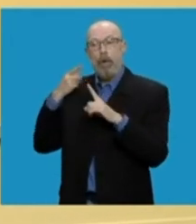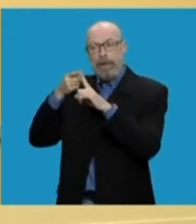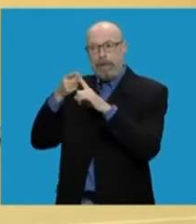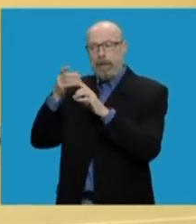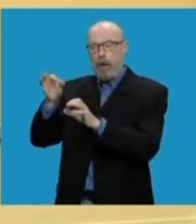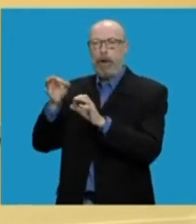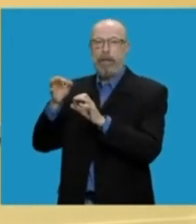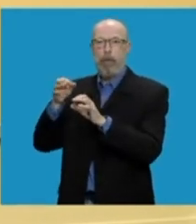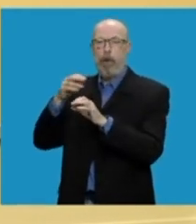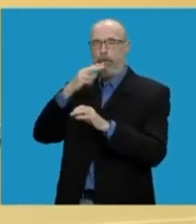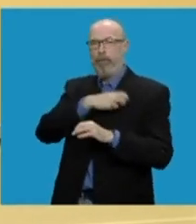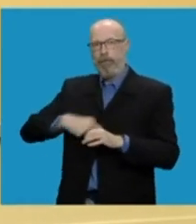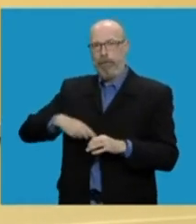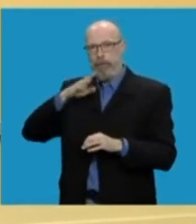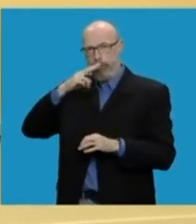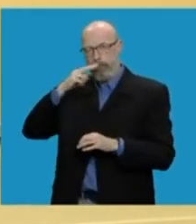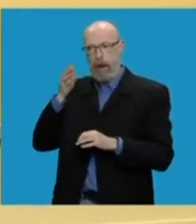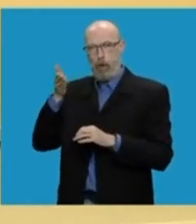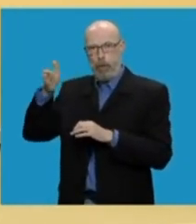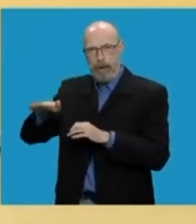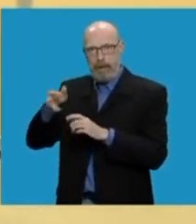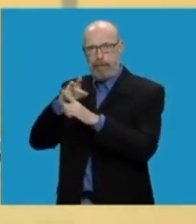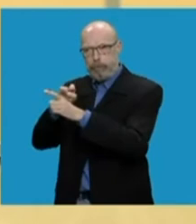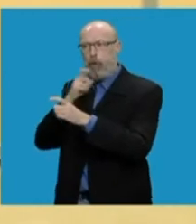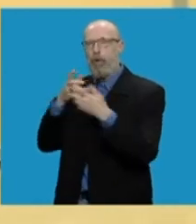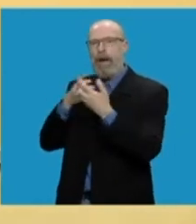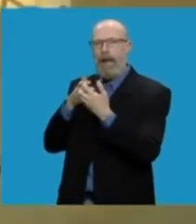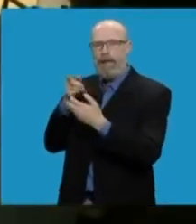verano de 1949 a manos de la guerrilla.